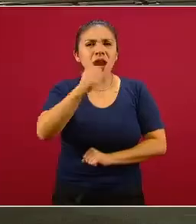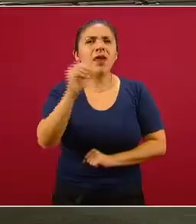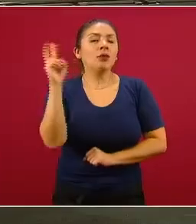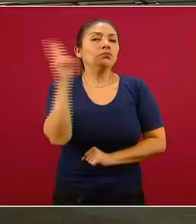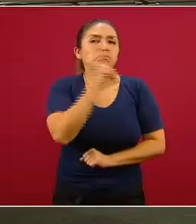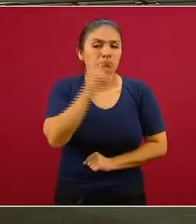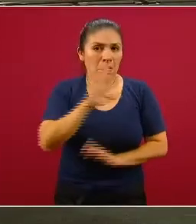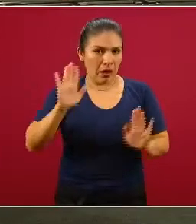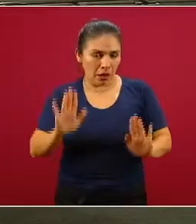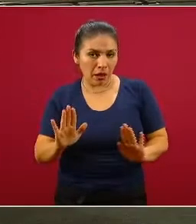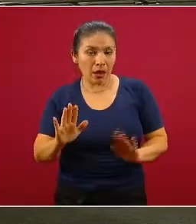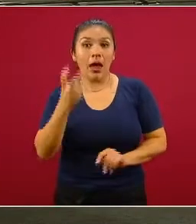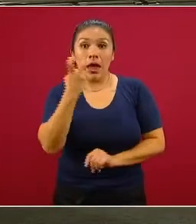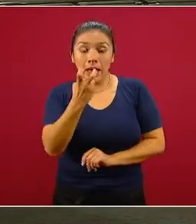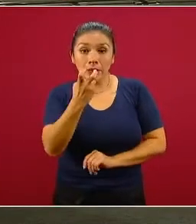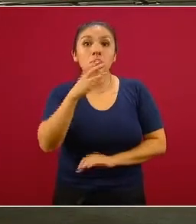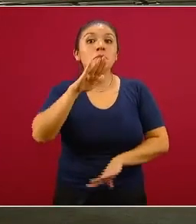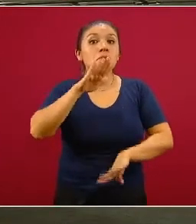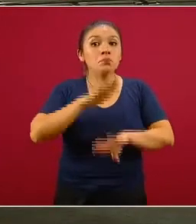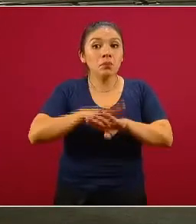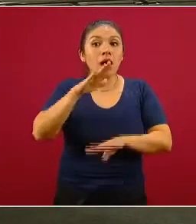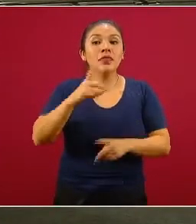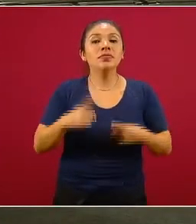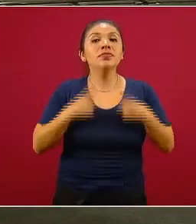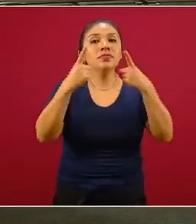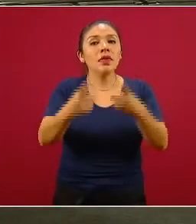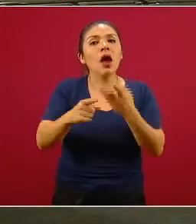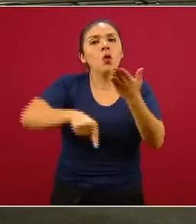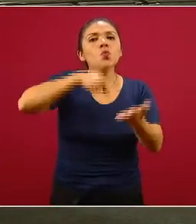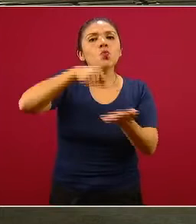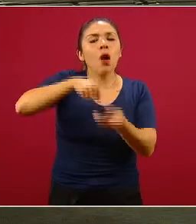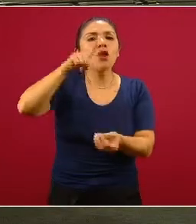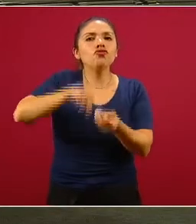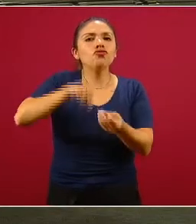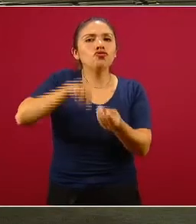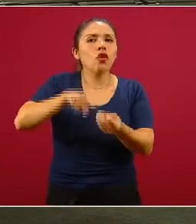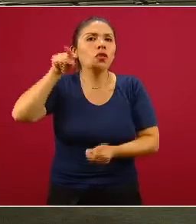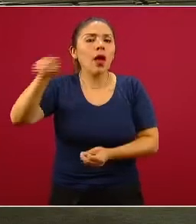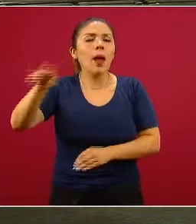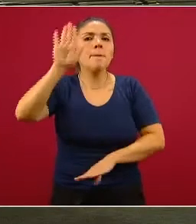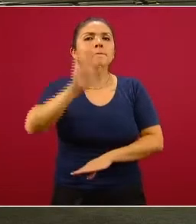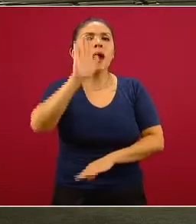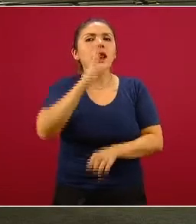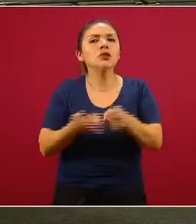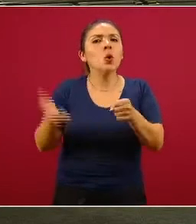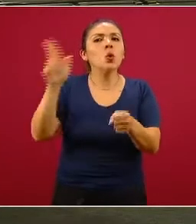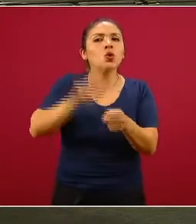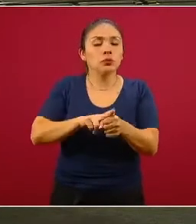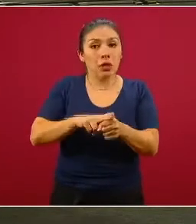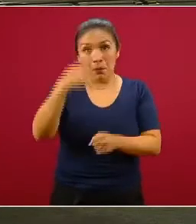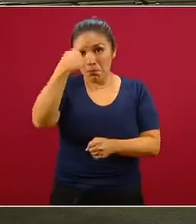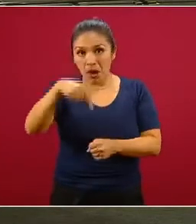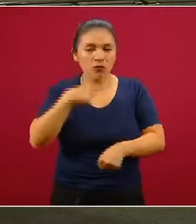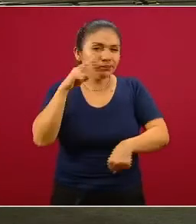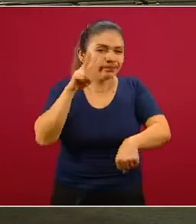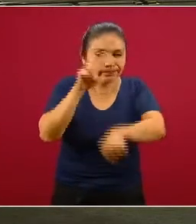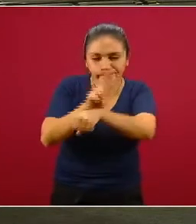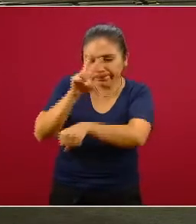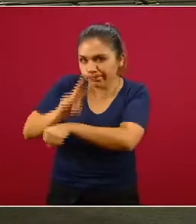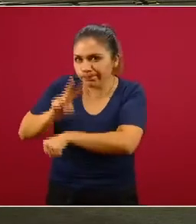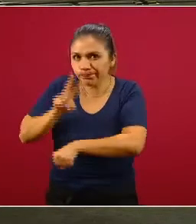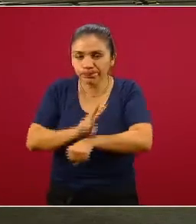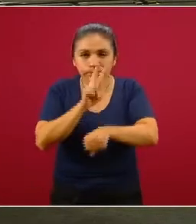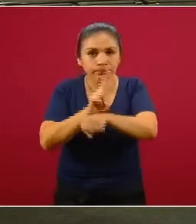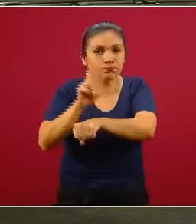complicación. Vamos a darles un lugar que es como si fuera un hospital, donde los vamos a vigilar, les vamos